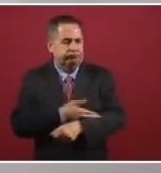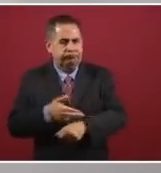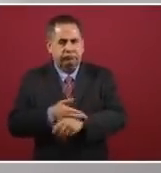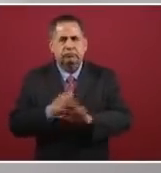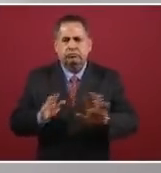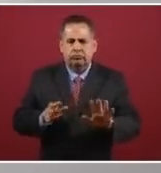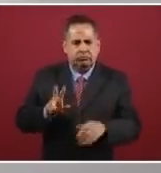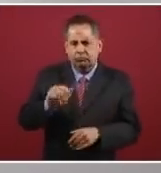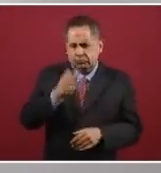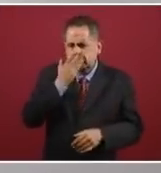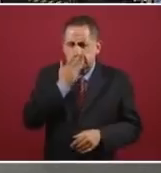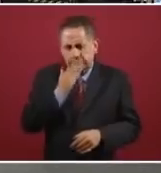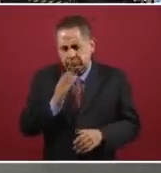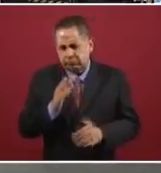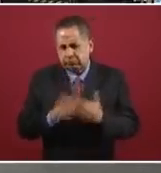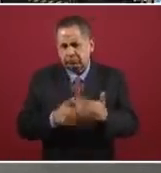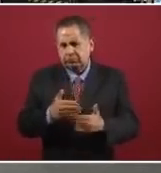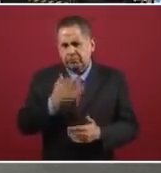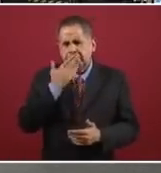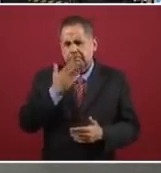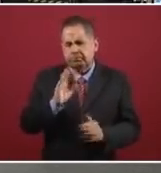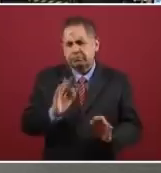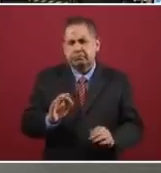pero vamos muy bien.